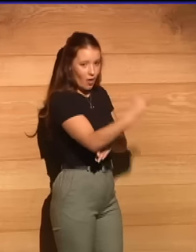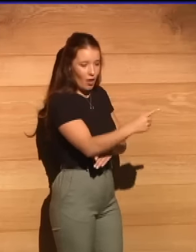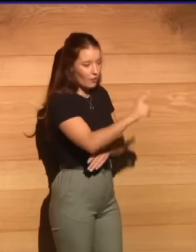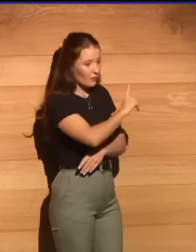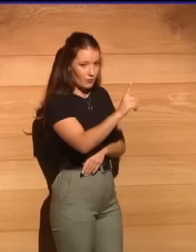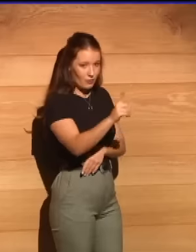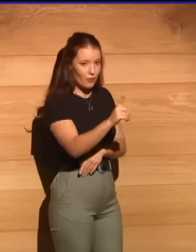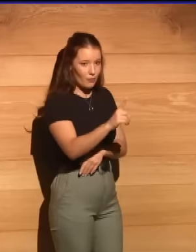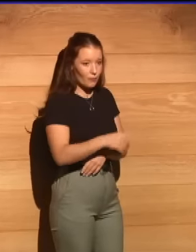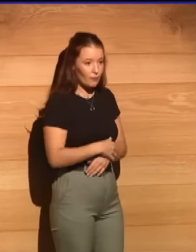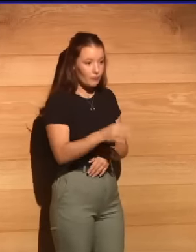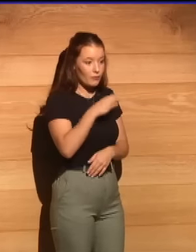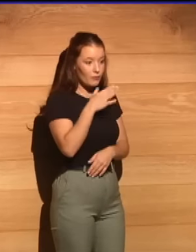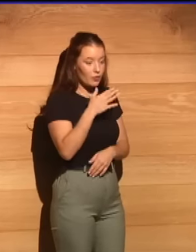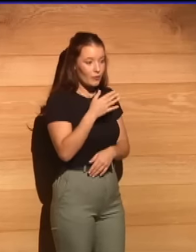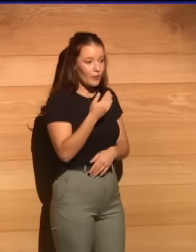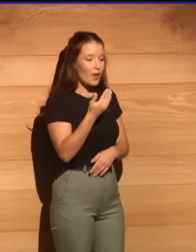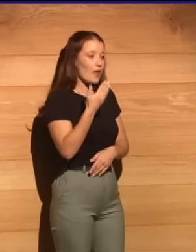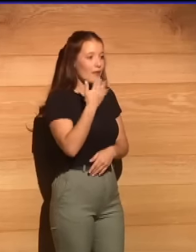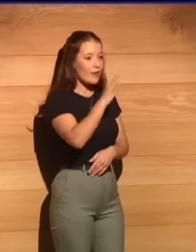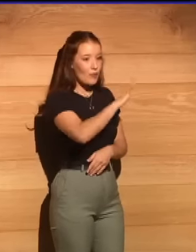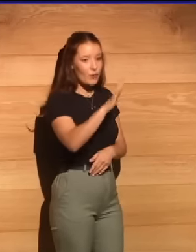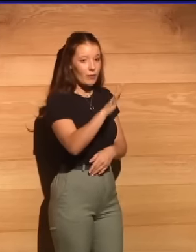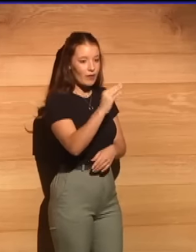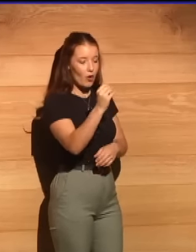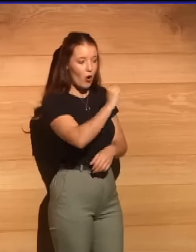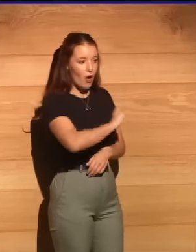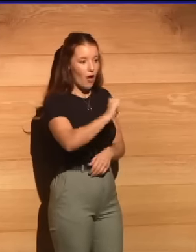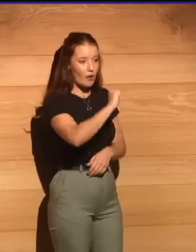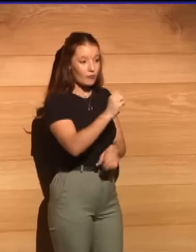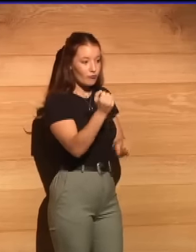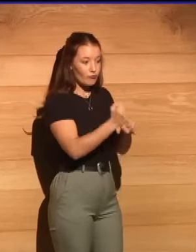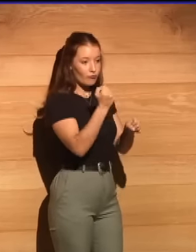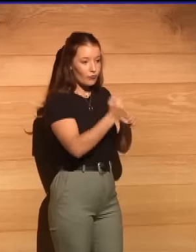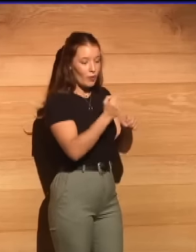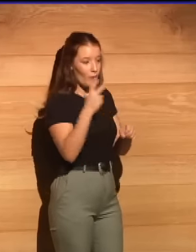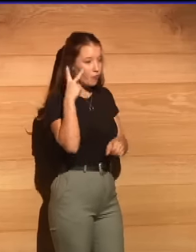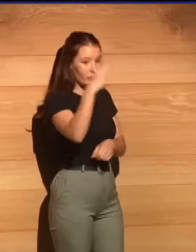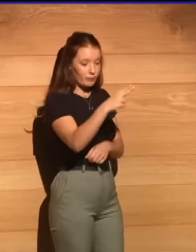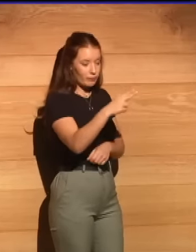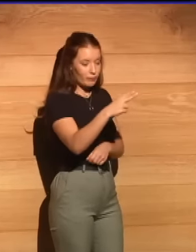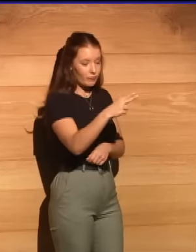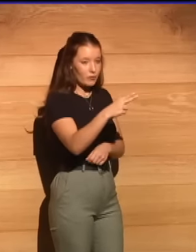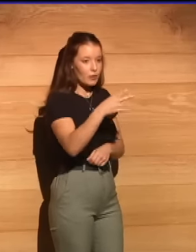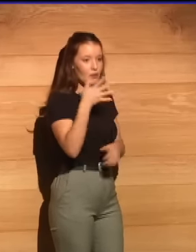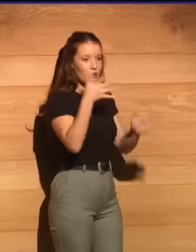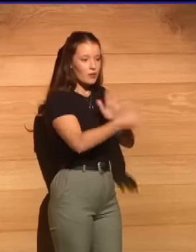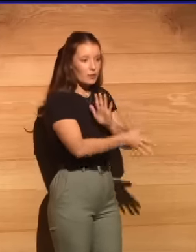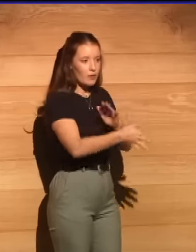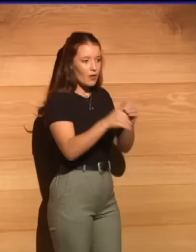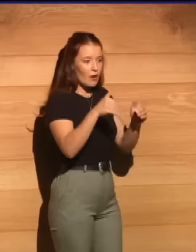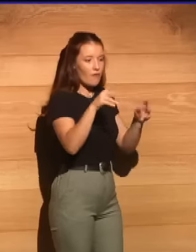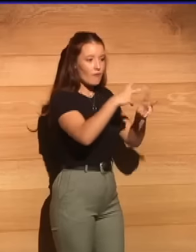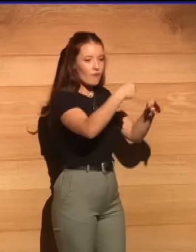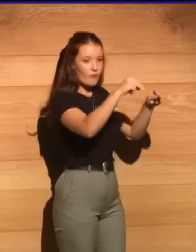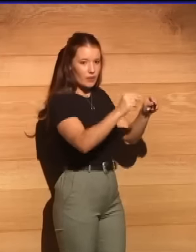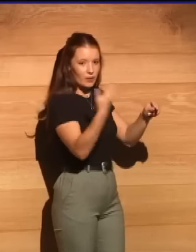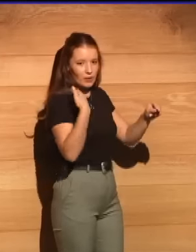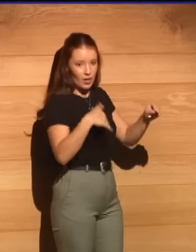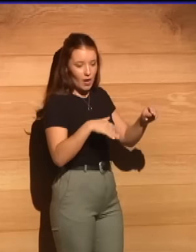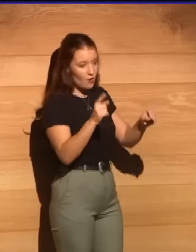sin trabajo a los 55 años, significa que se ha terminado tu carrera laboral, ni muchísimo menos. No has de esperar ni que te forme la escuela, ni que te forme